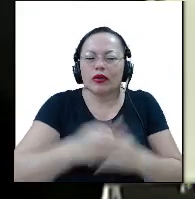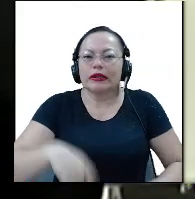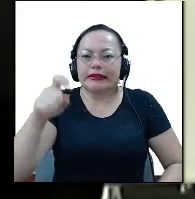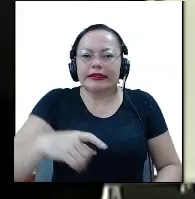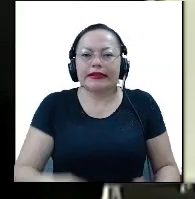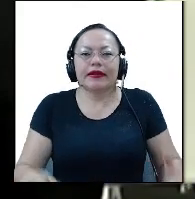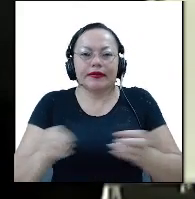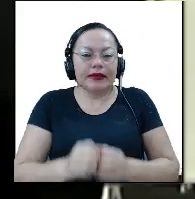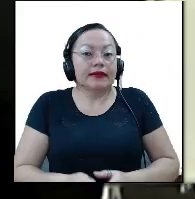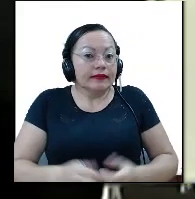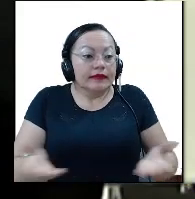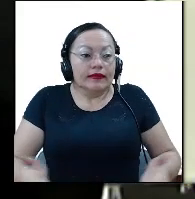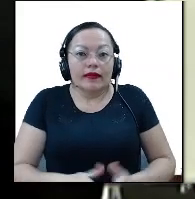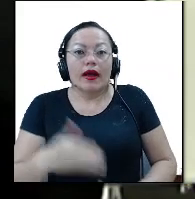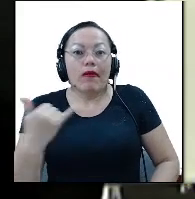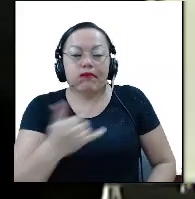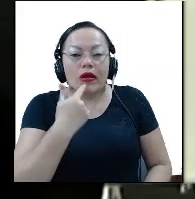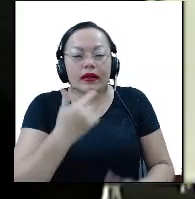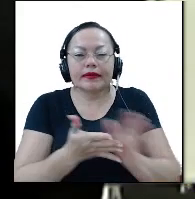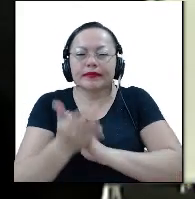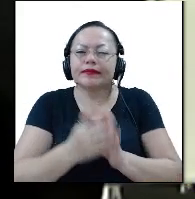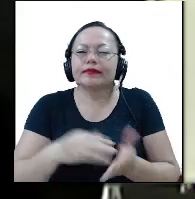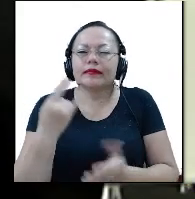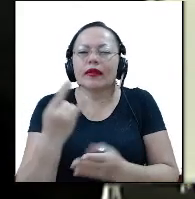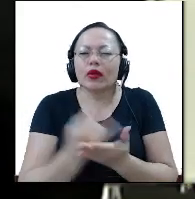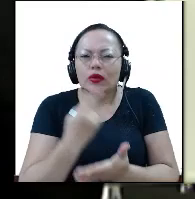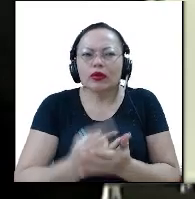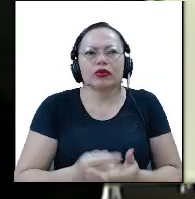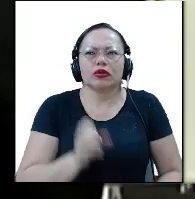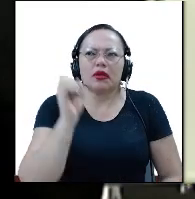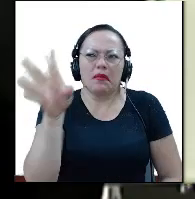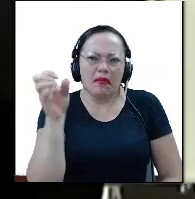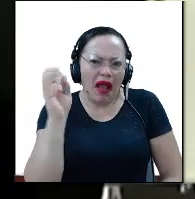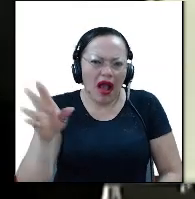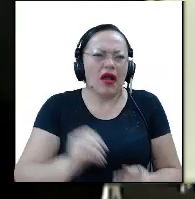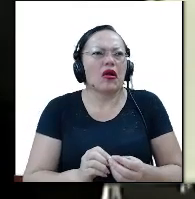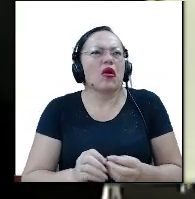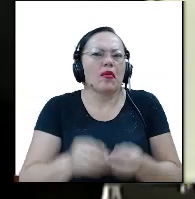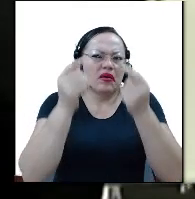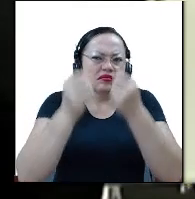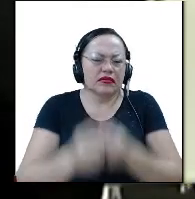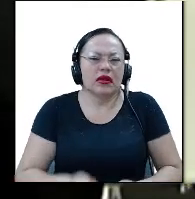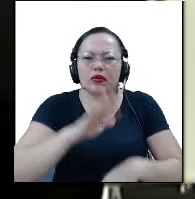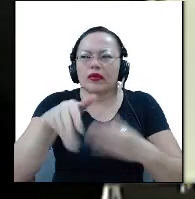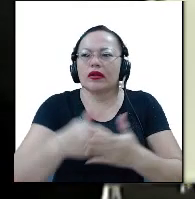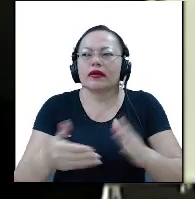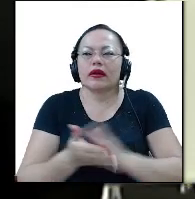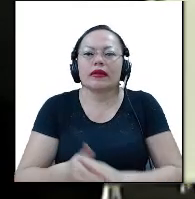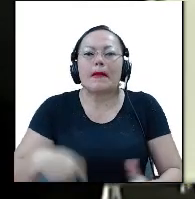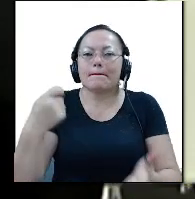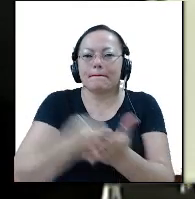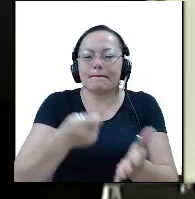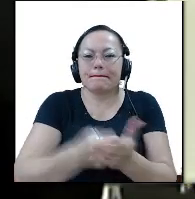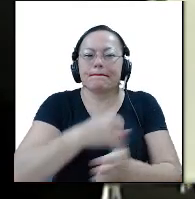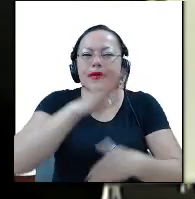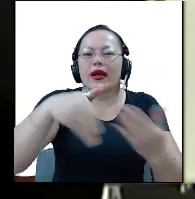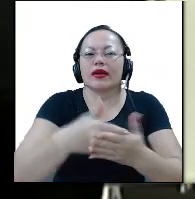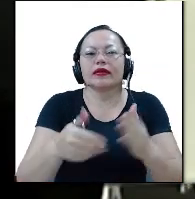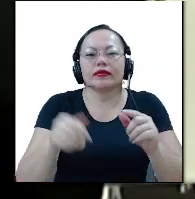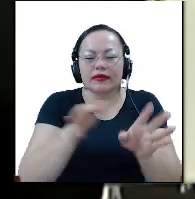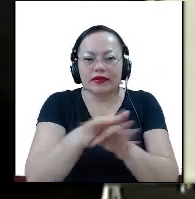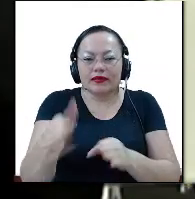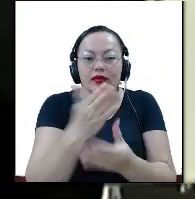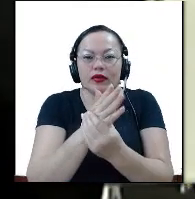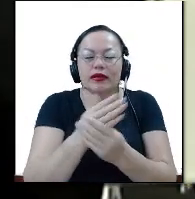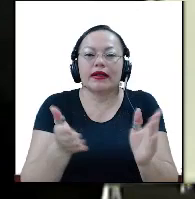su subsistencia, hacer uso de los servicios bancarios, financieros o de operadores de pago en el municipio de La Dorada